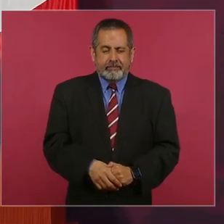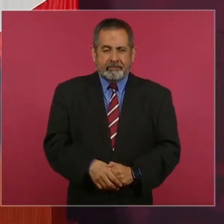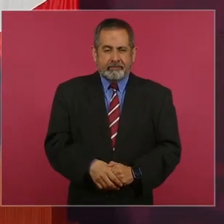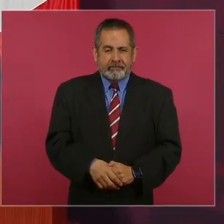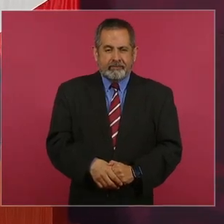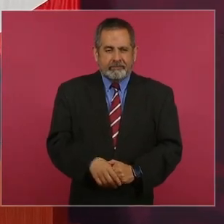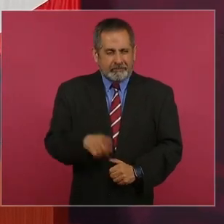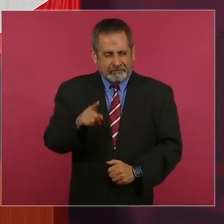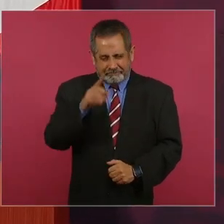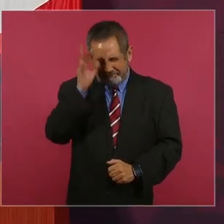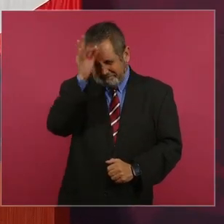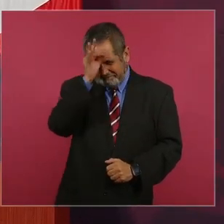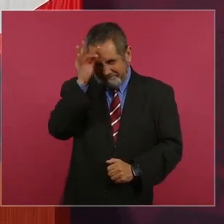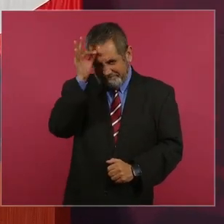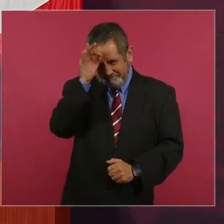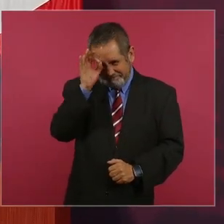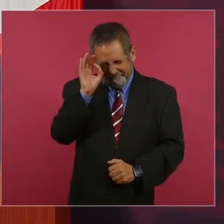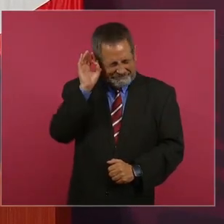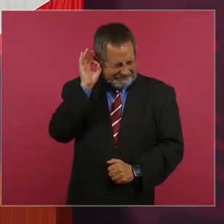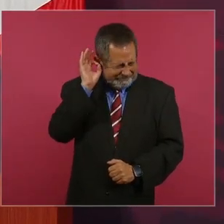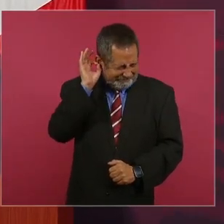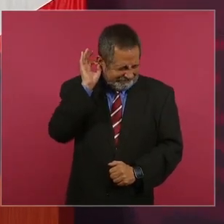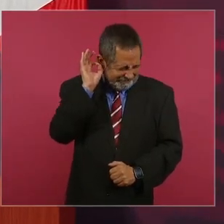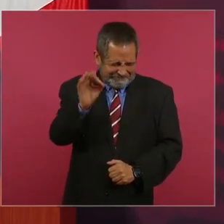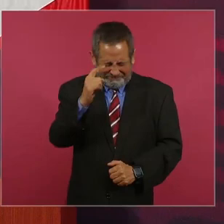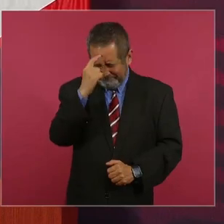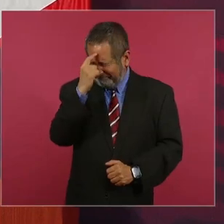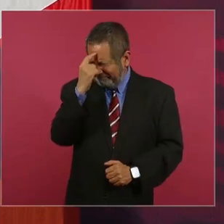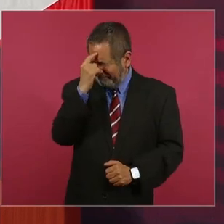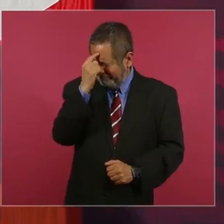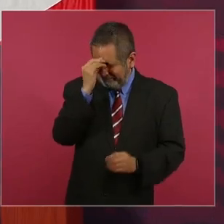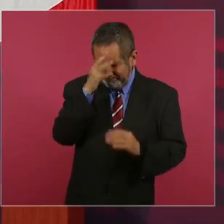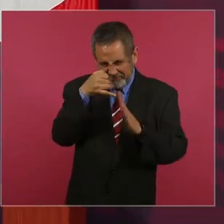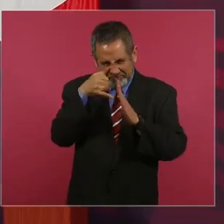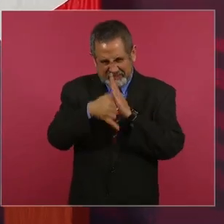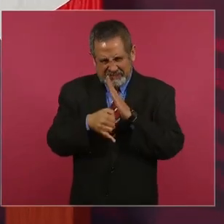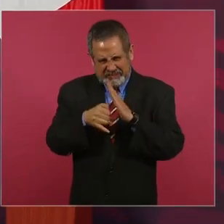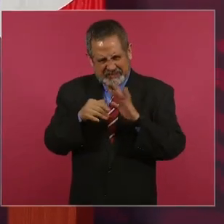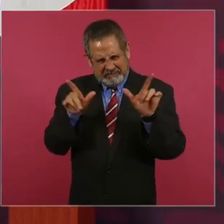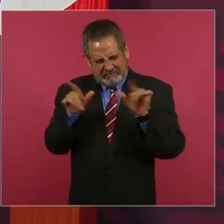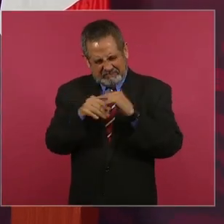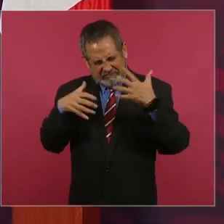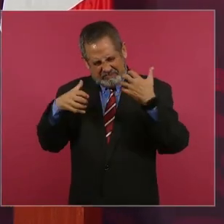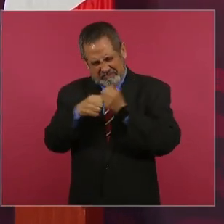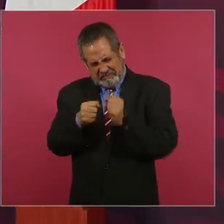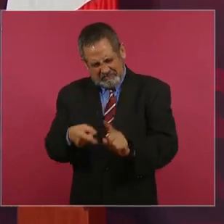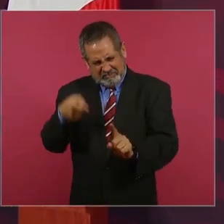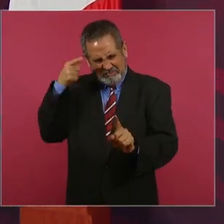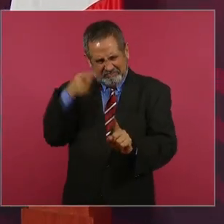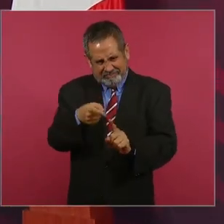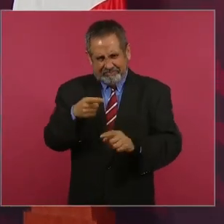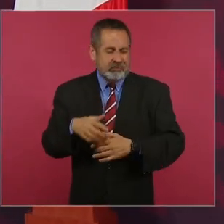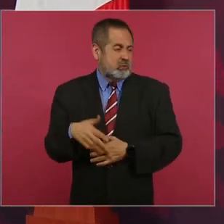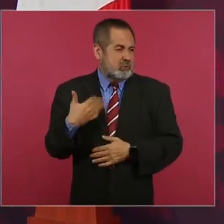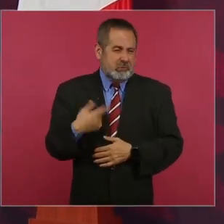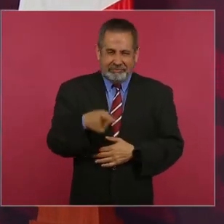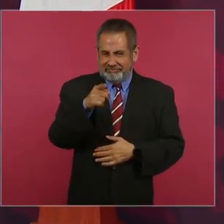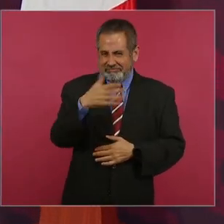filosofía pura concentrada es un tomo de